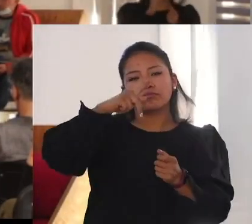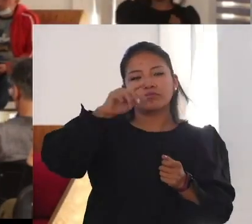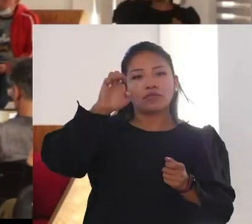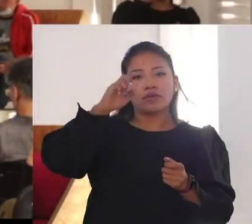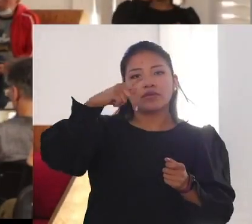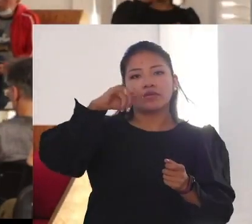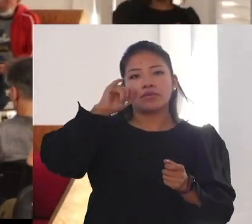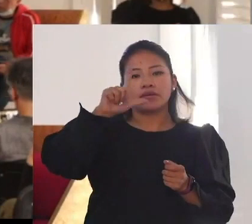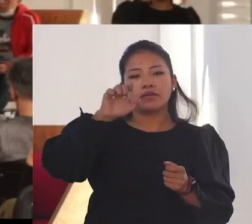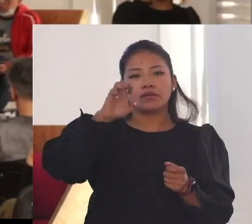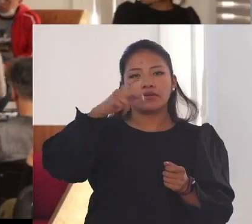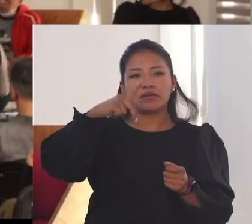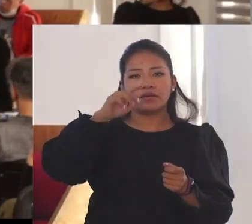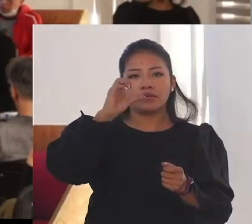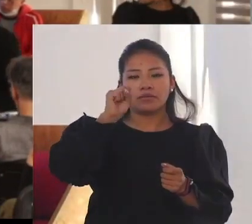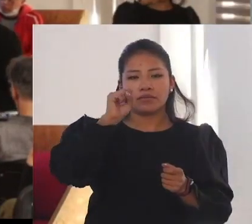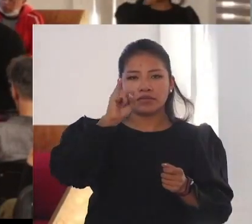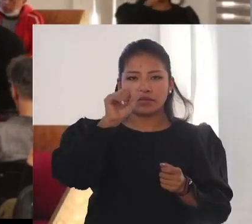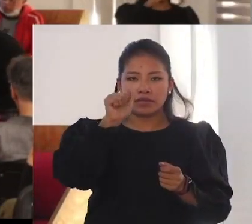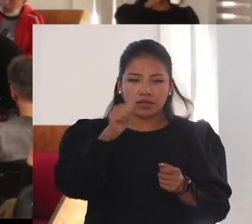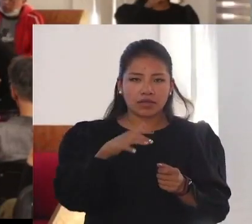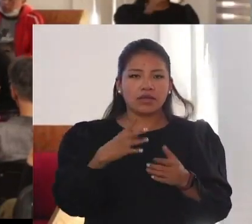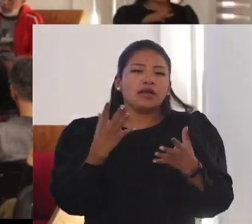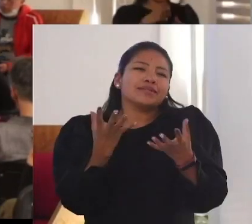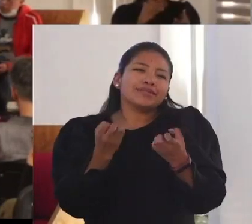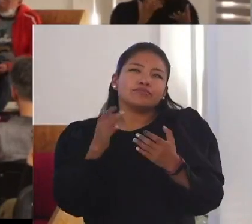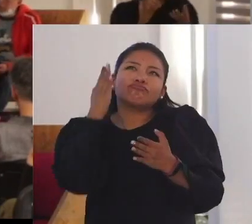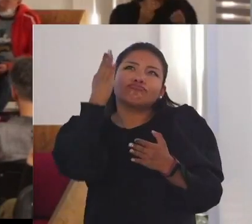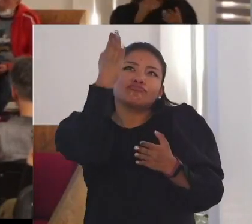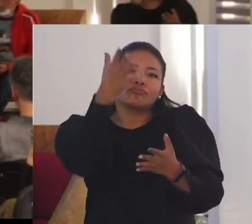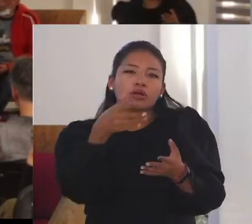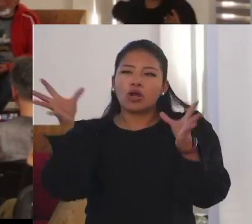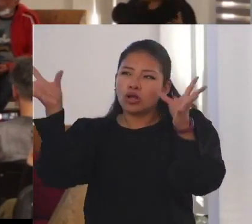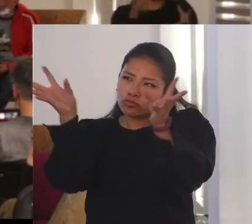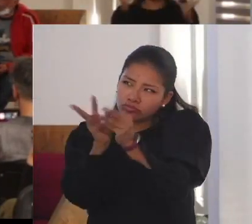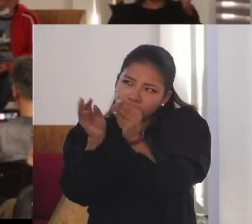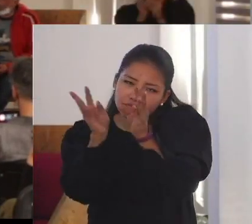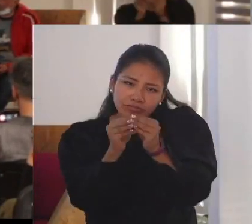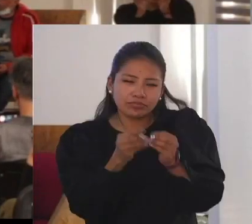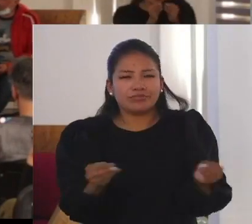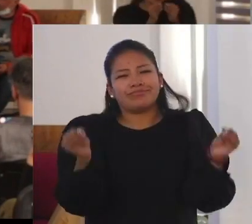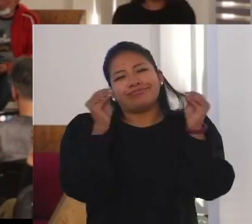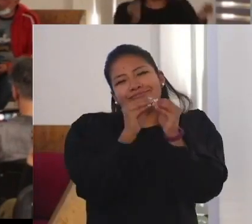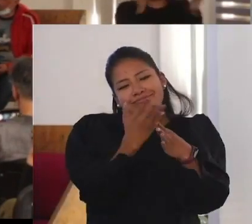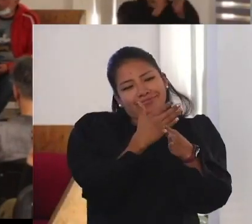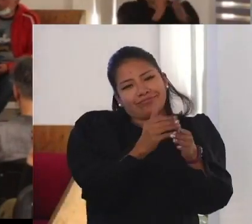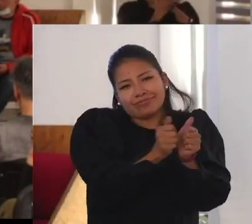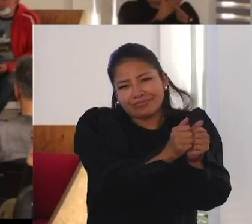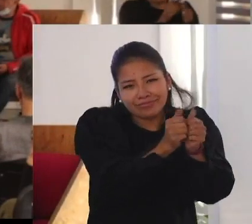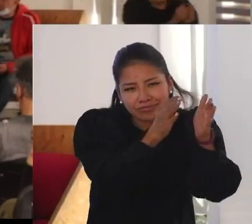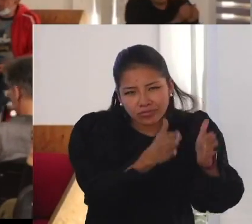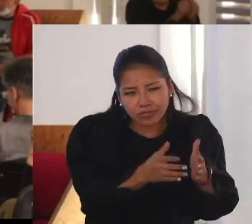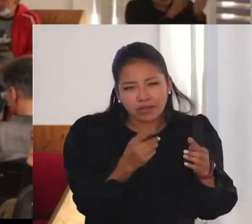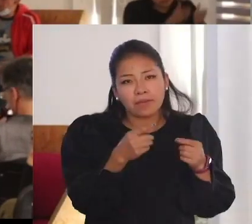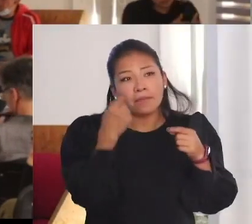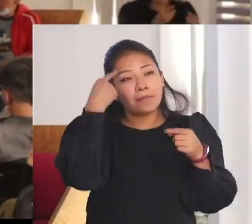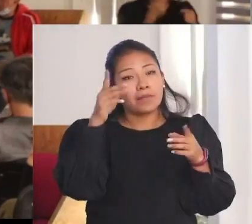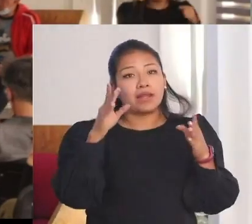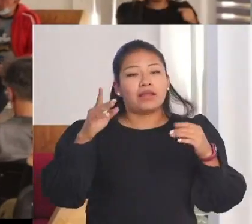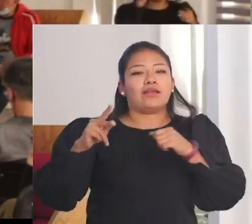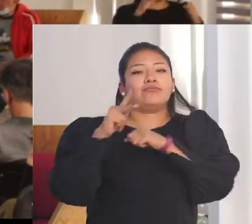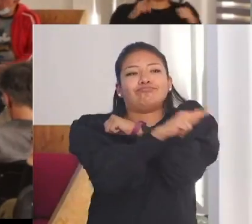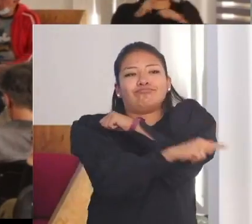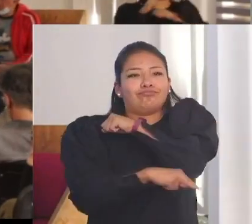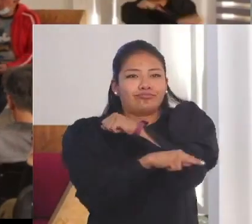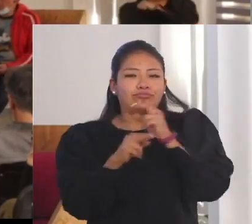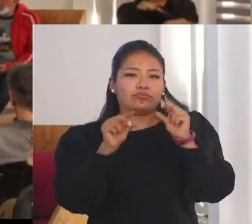compañeros y queremos volver a lo nacional y queremos volverlo a Bodega eso es un boliviana de de Bolivia y mis